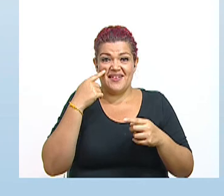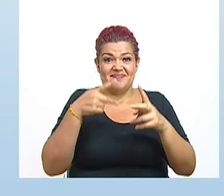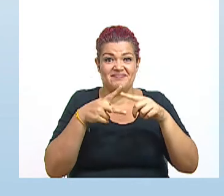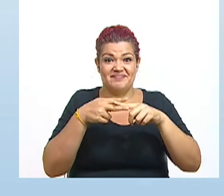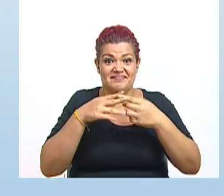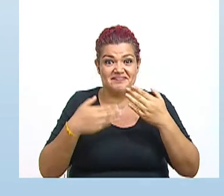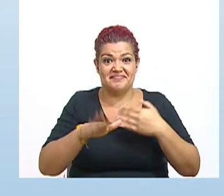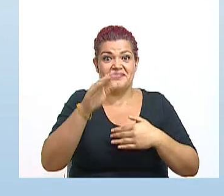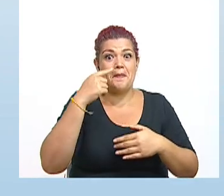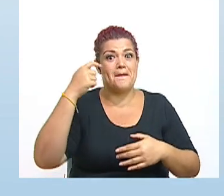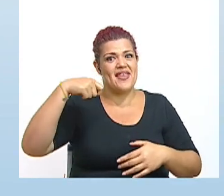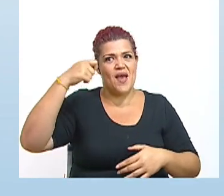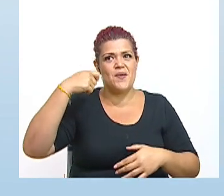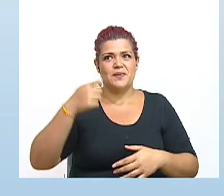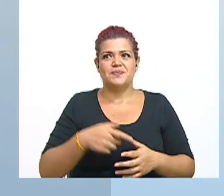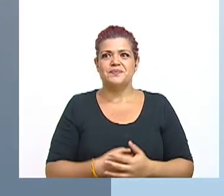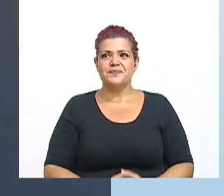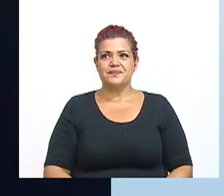video.